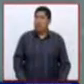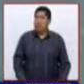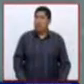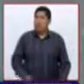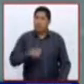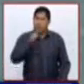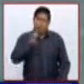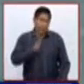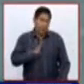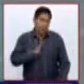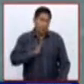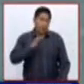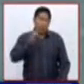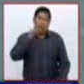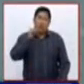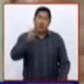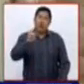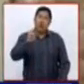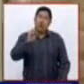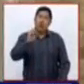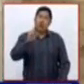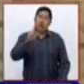La señora es Soledad Criales.